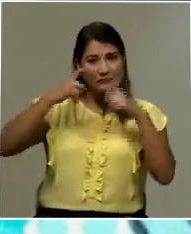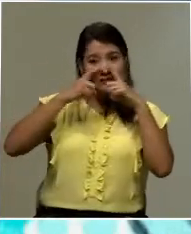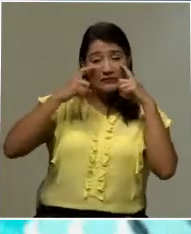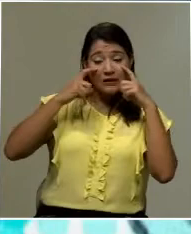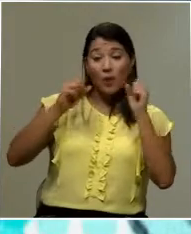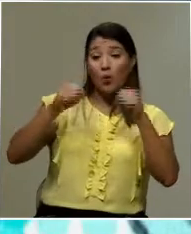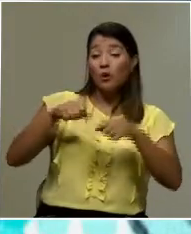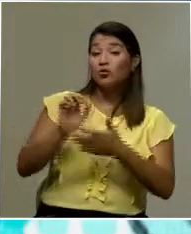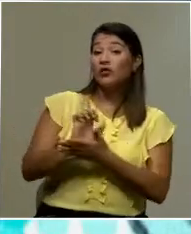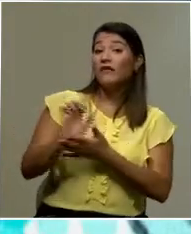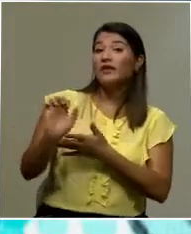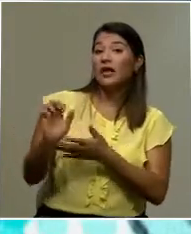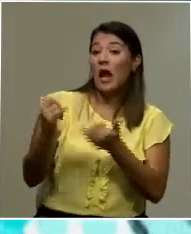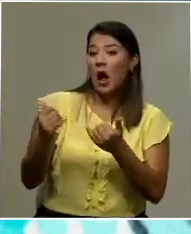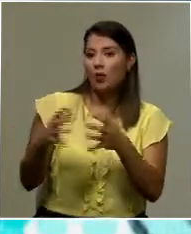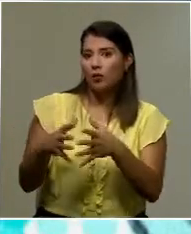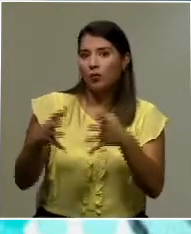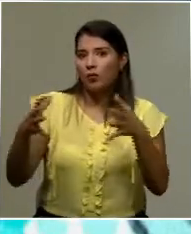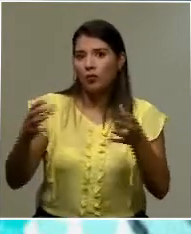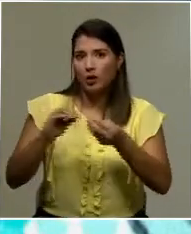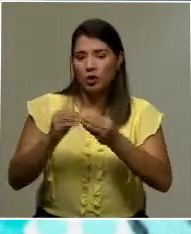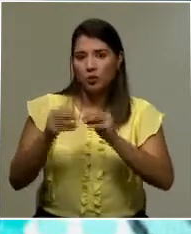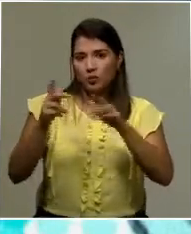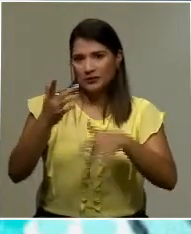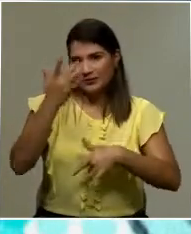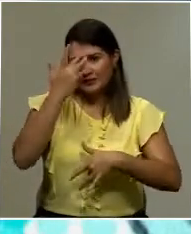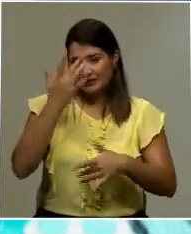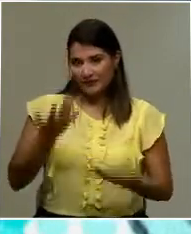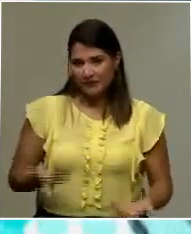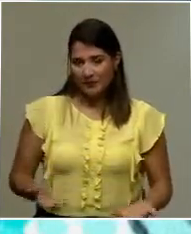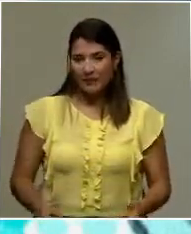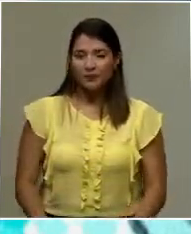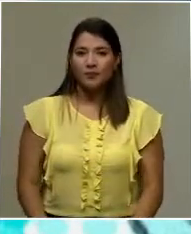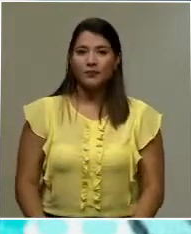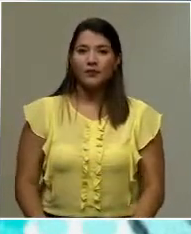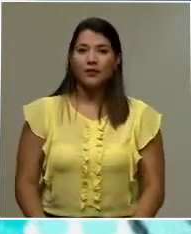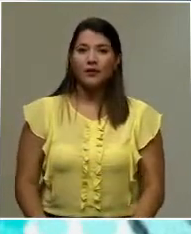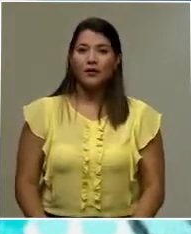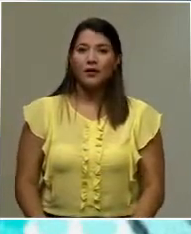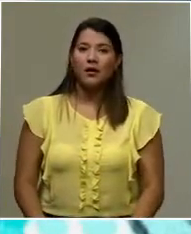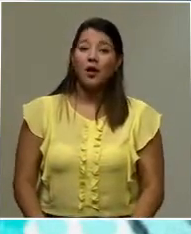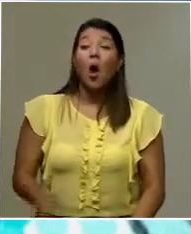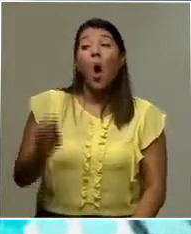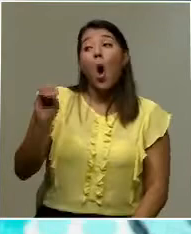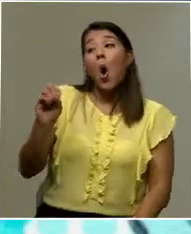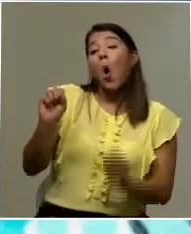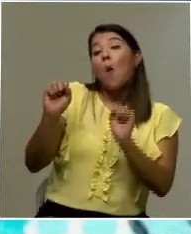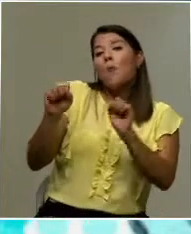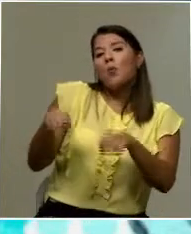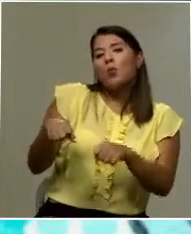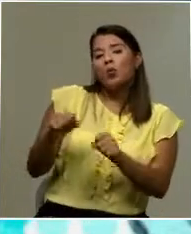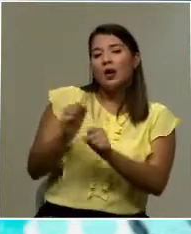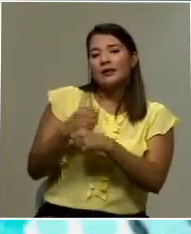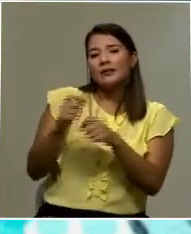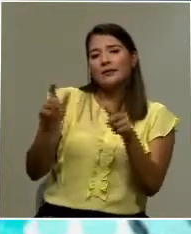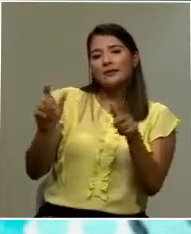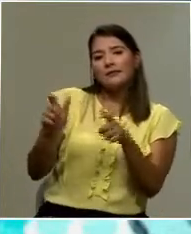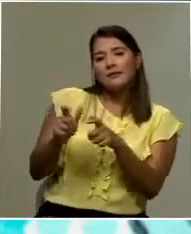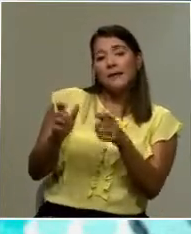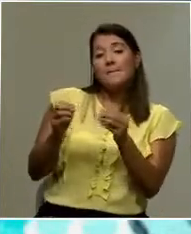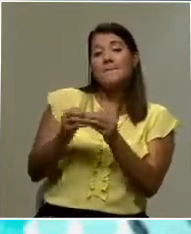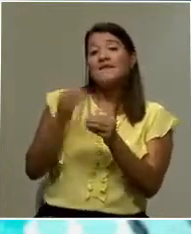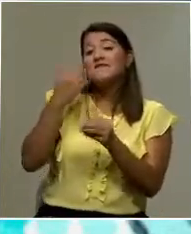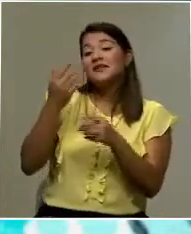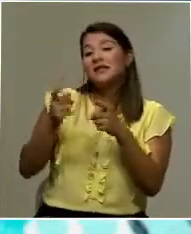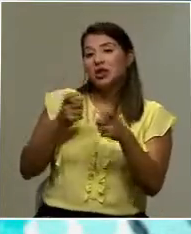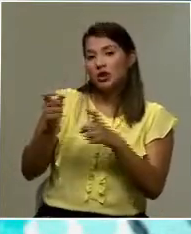que tenemos hoy de contagios. O lo podía haber disminuido y podía haber hecho más fácil controlar la situación,